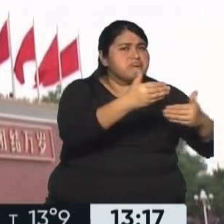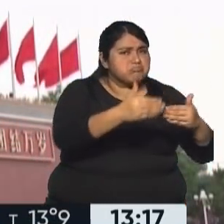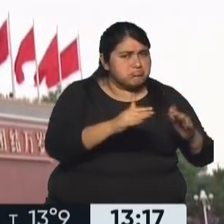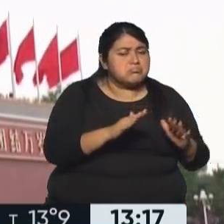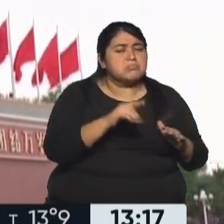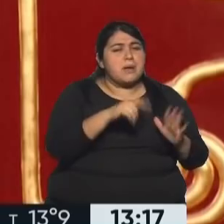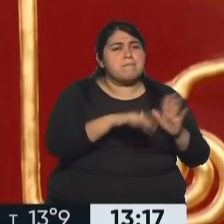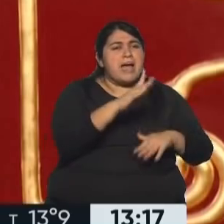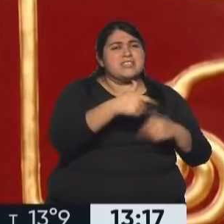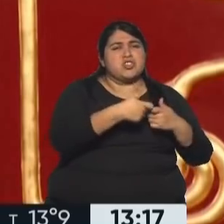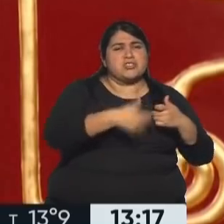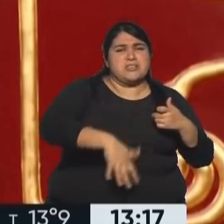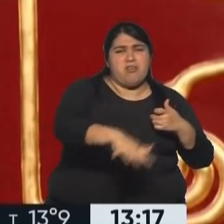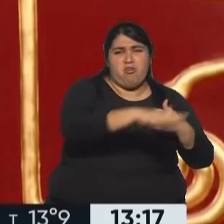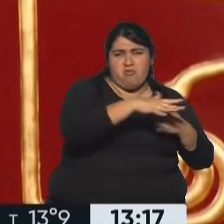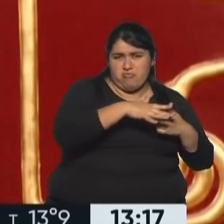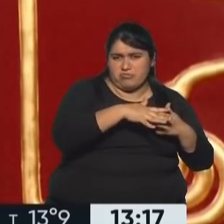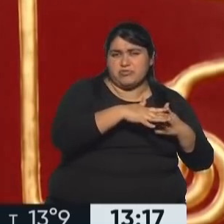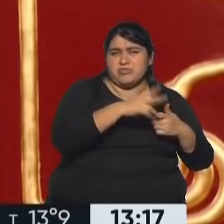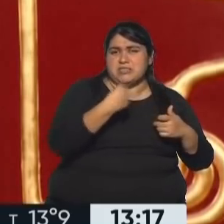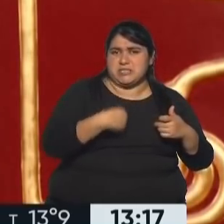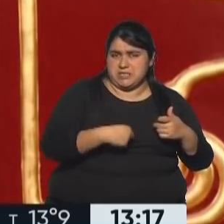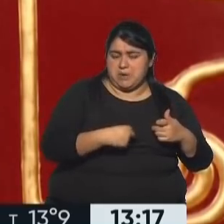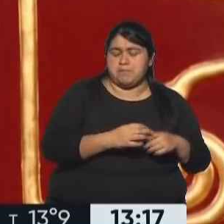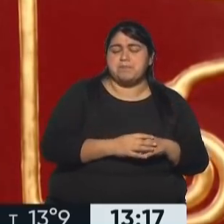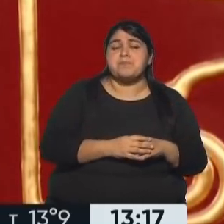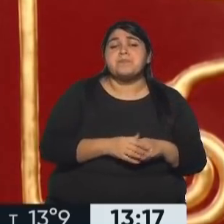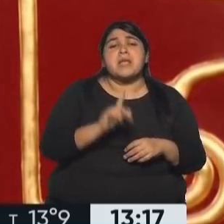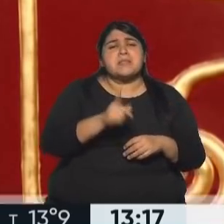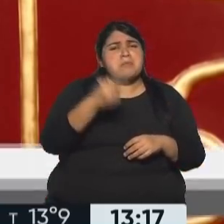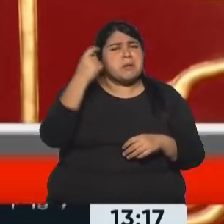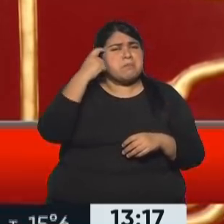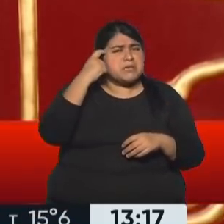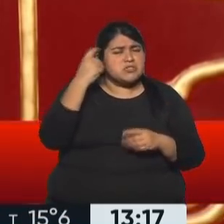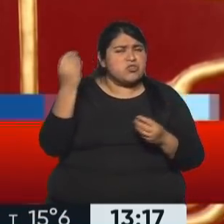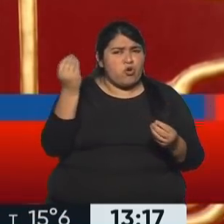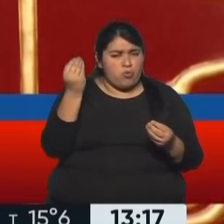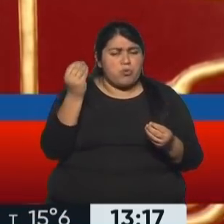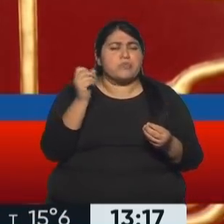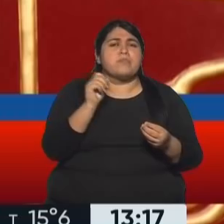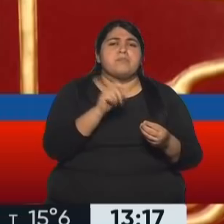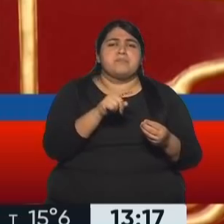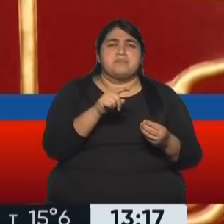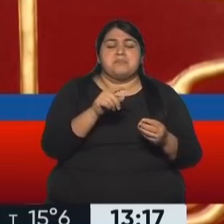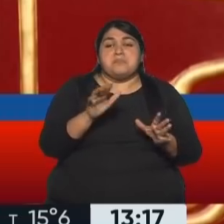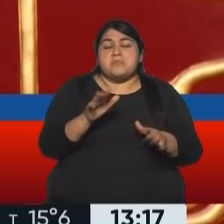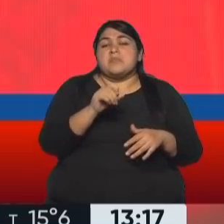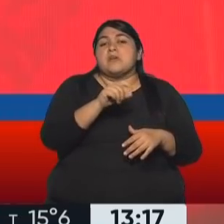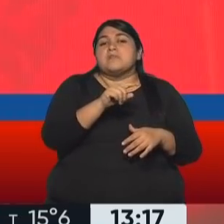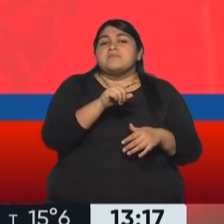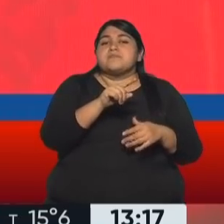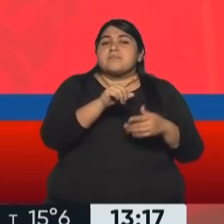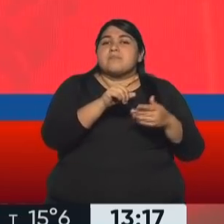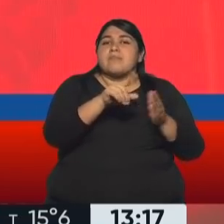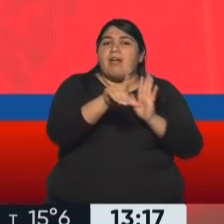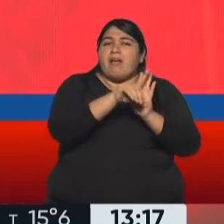digamos, con la sociedad china diferente a la del Partido Comunista Soviético. Imagino también que estará vinculado, Rulo por ahí sabrá más que yo en esto, pero a la reforma